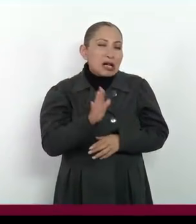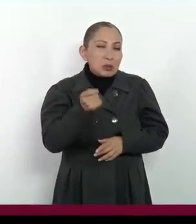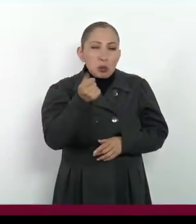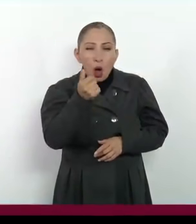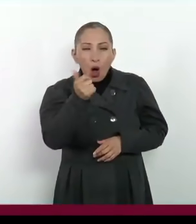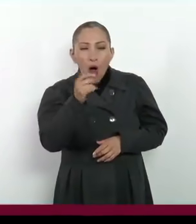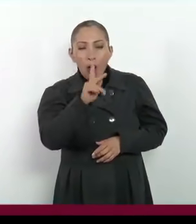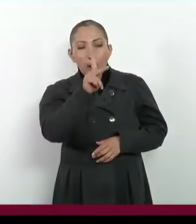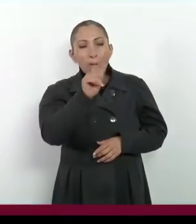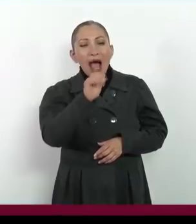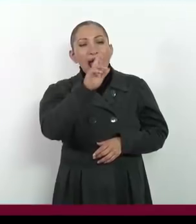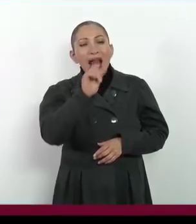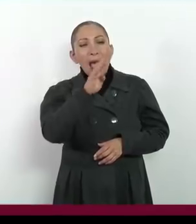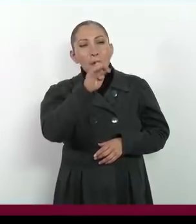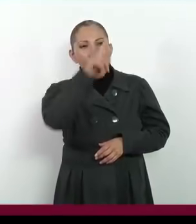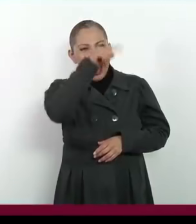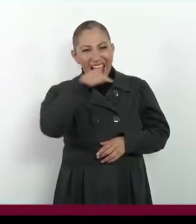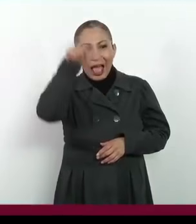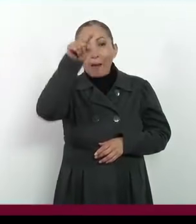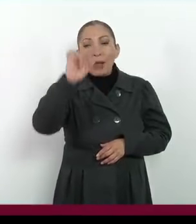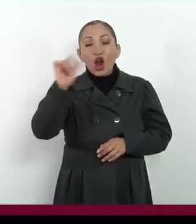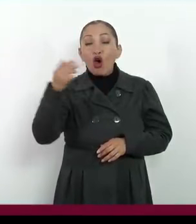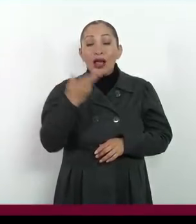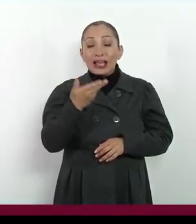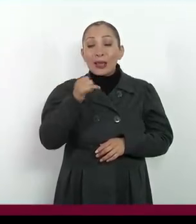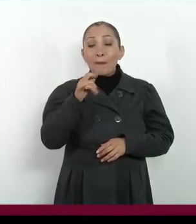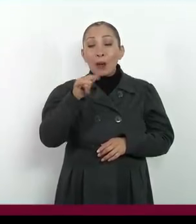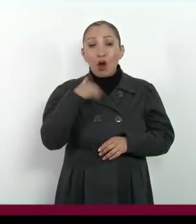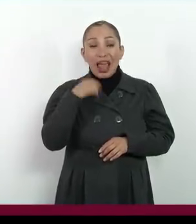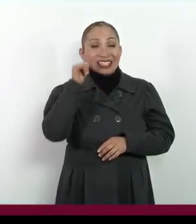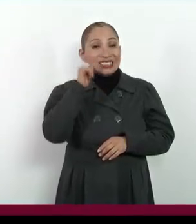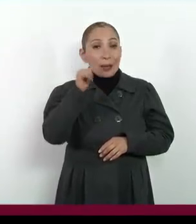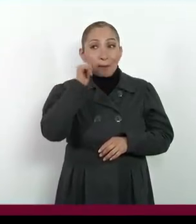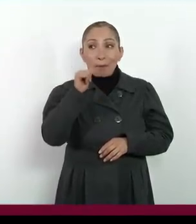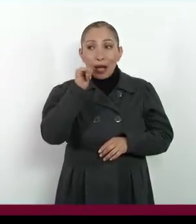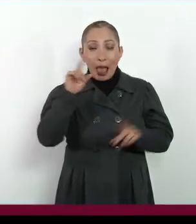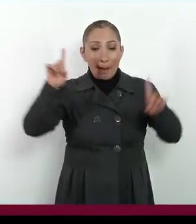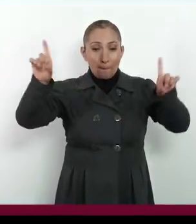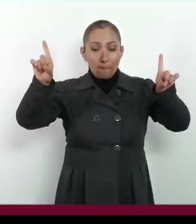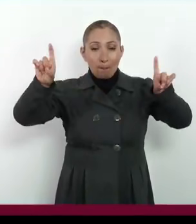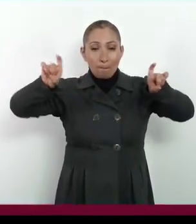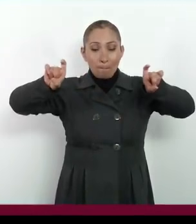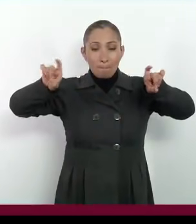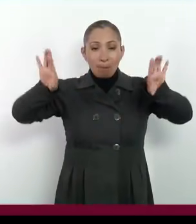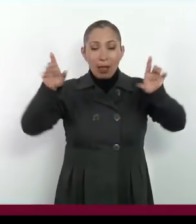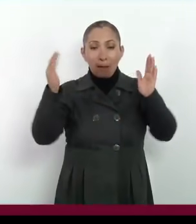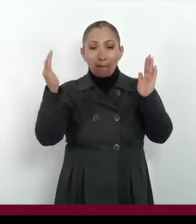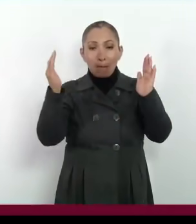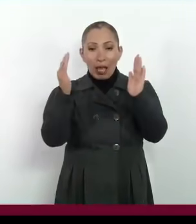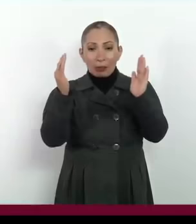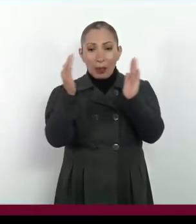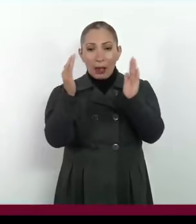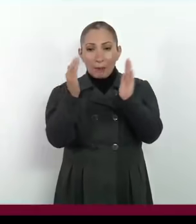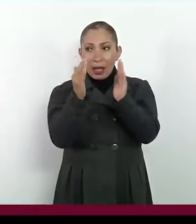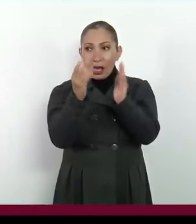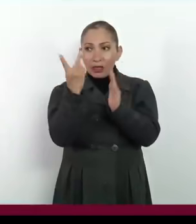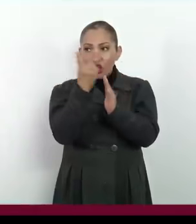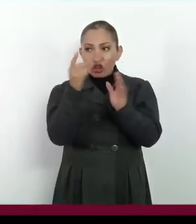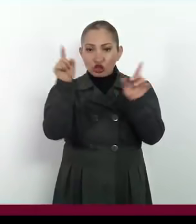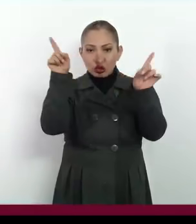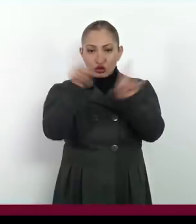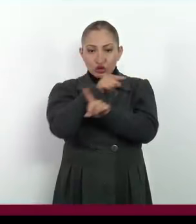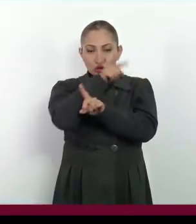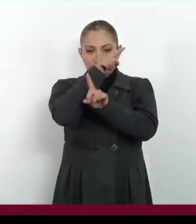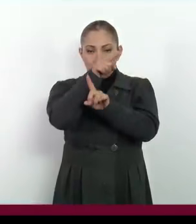Bueno, se parece un poco a la parábola. Pero la propiedad que tienen las hipérbolas es de irse pegando mucho, muy, muy cerca a